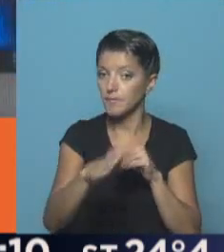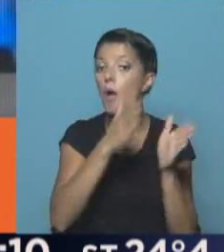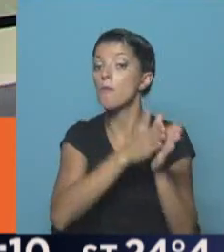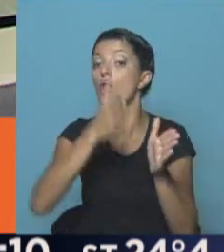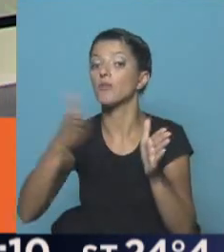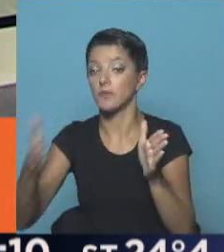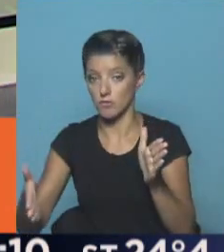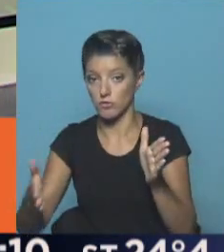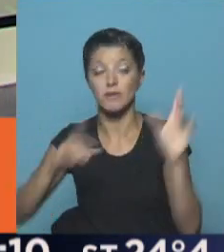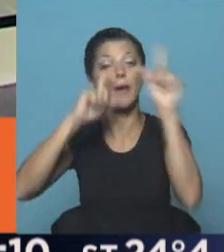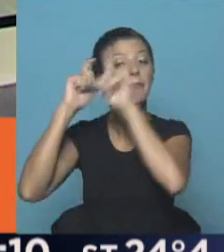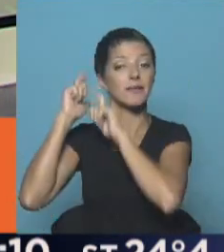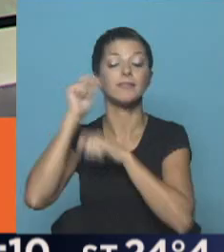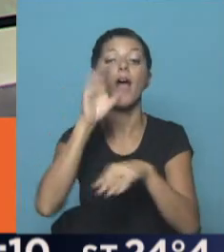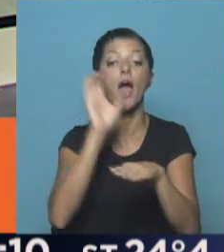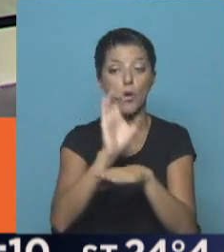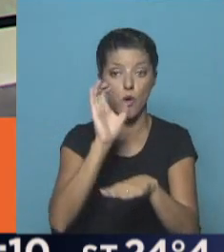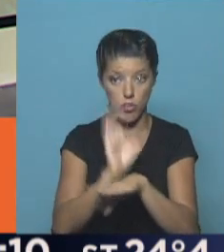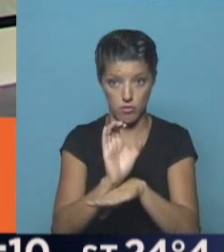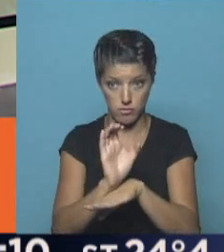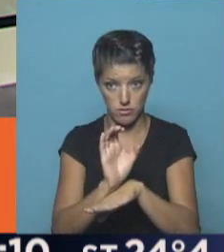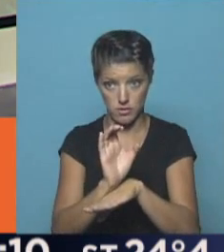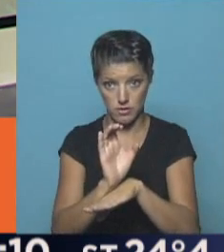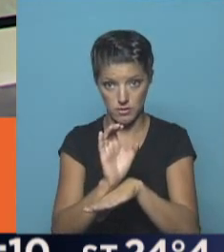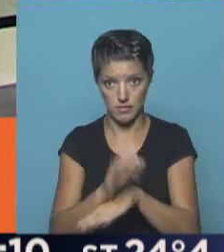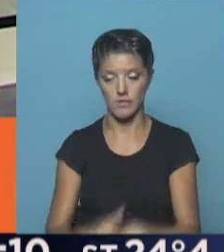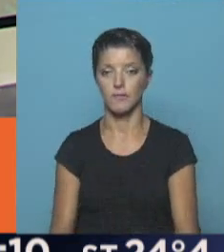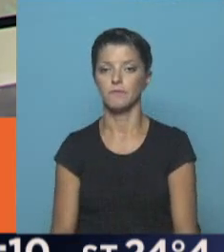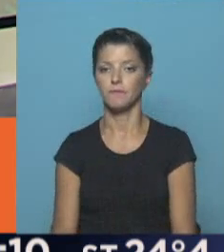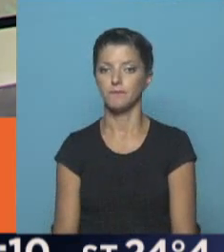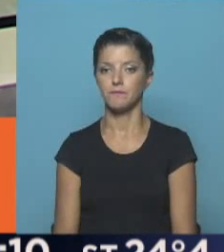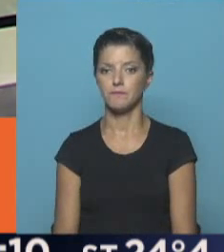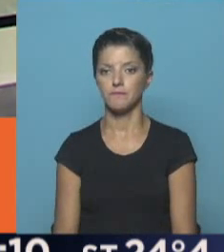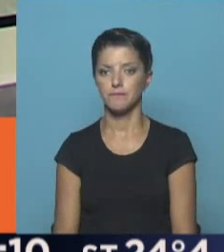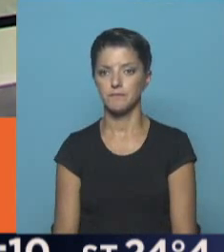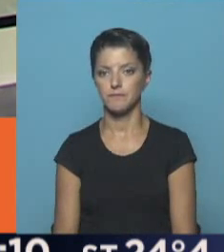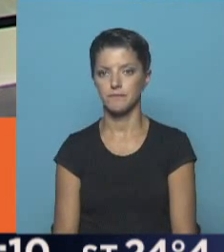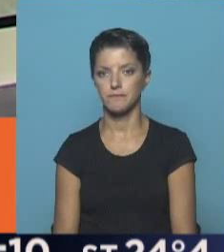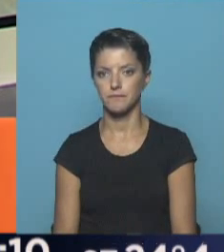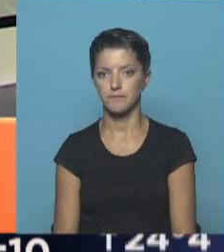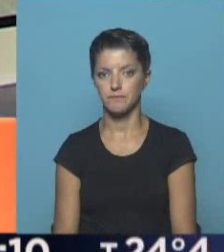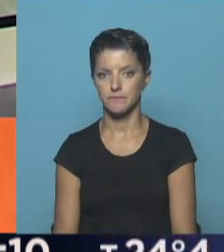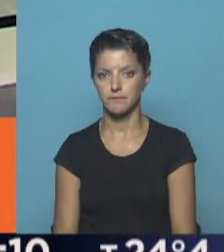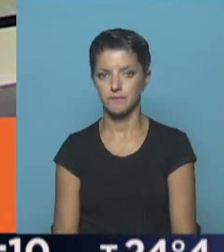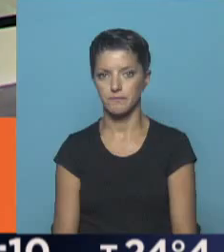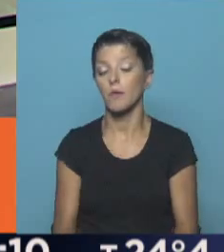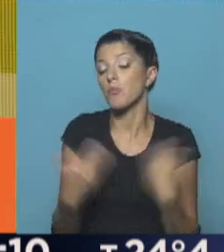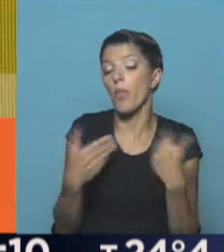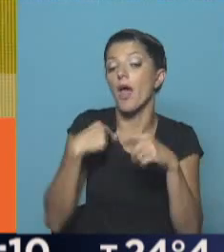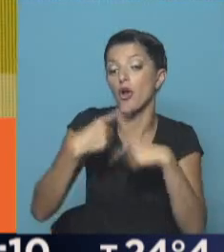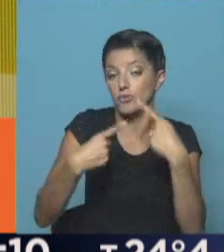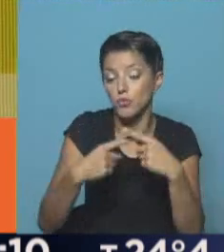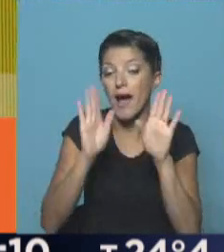proceso, la experiencia ecuatoriana, este contraciclo que significa también Ecuador, continuar cuando los